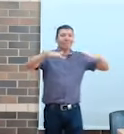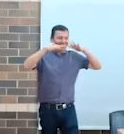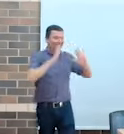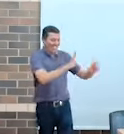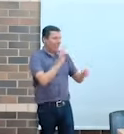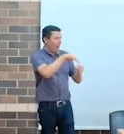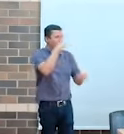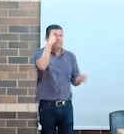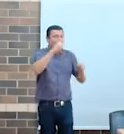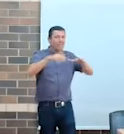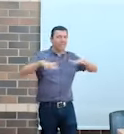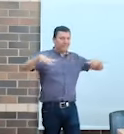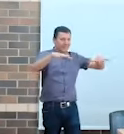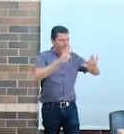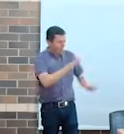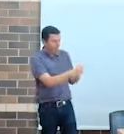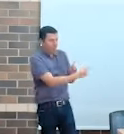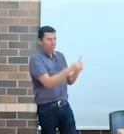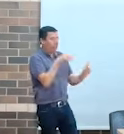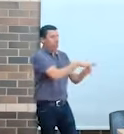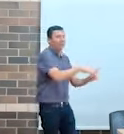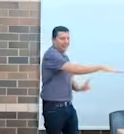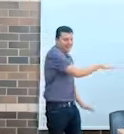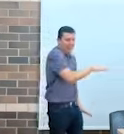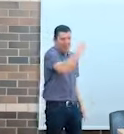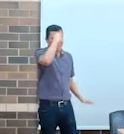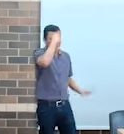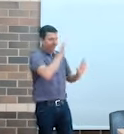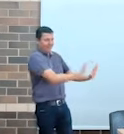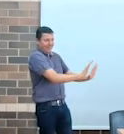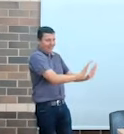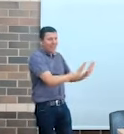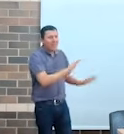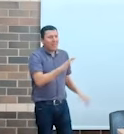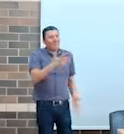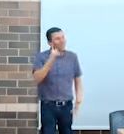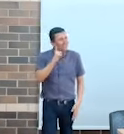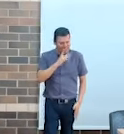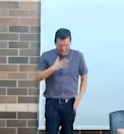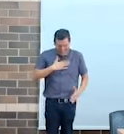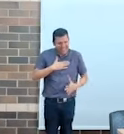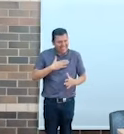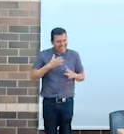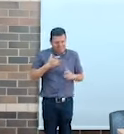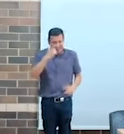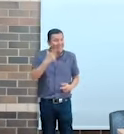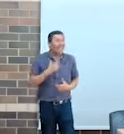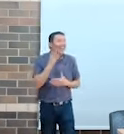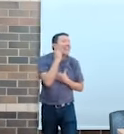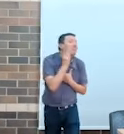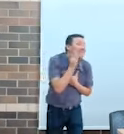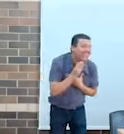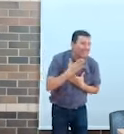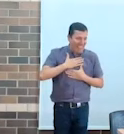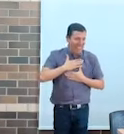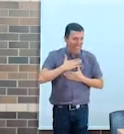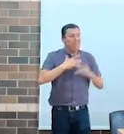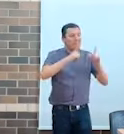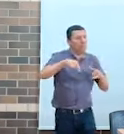cada comunidad indígena tiene su propia lengua. También vive en una realidad, en un contexto muy diferente. Igual las personas